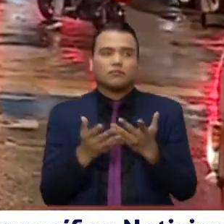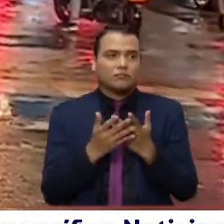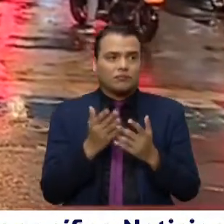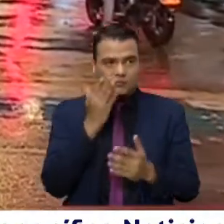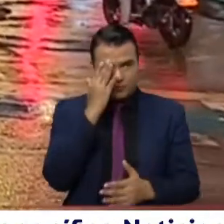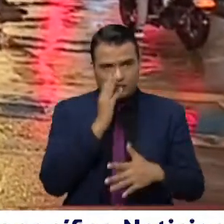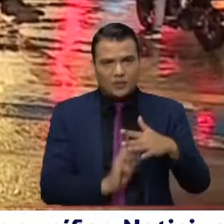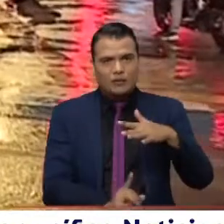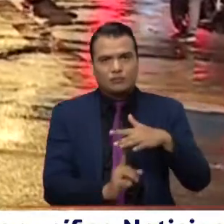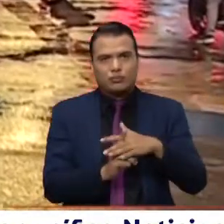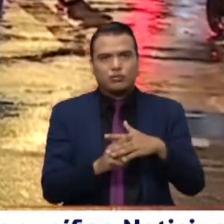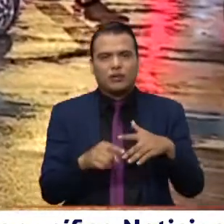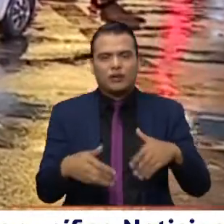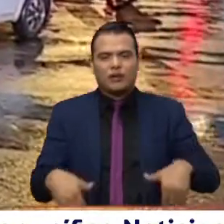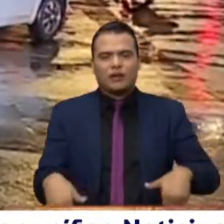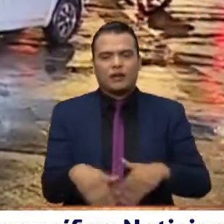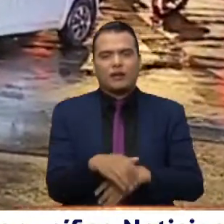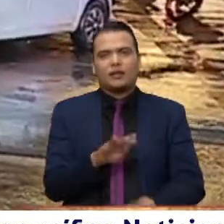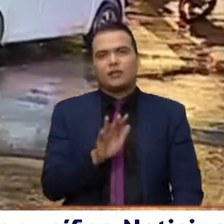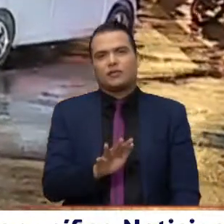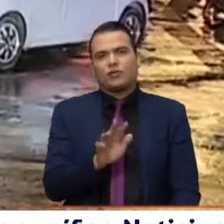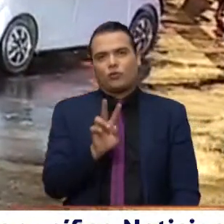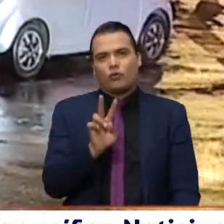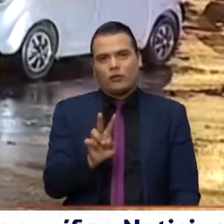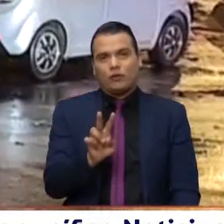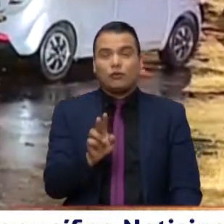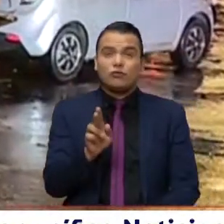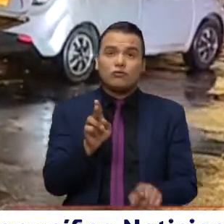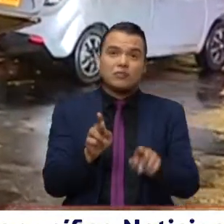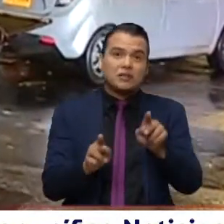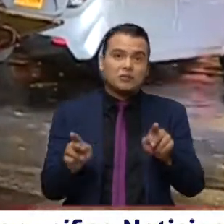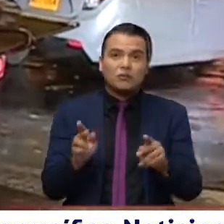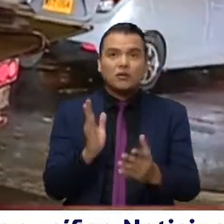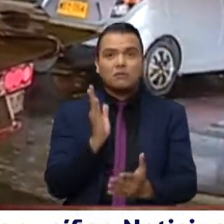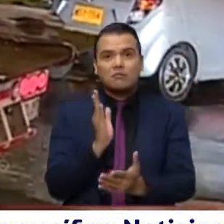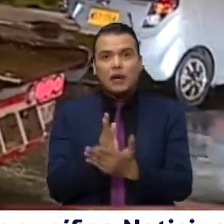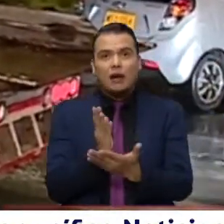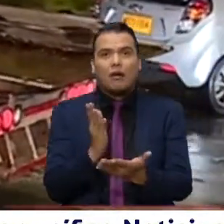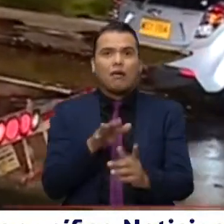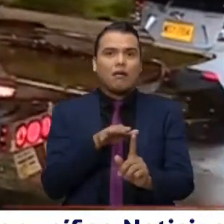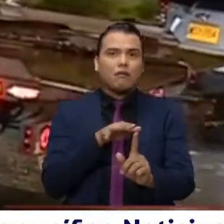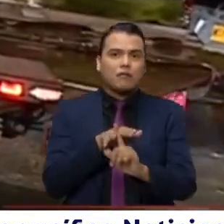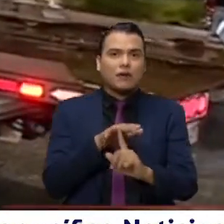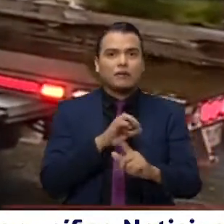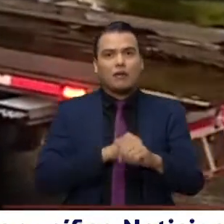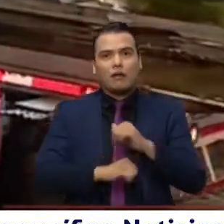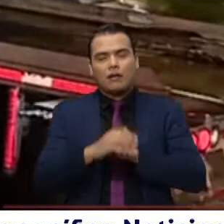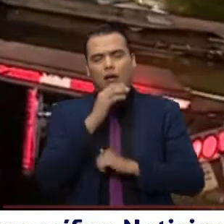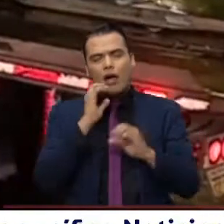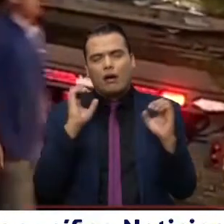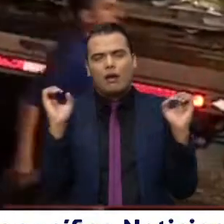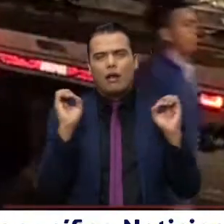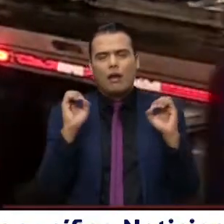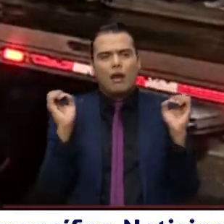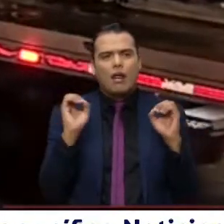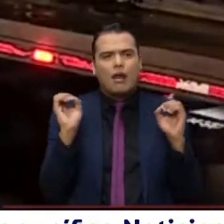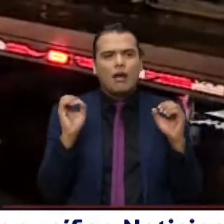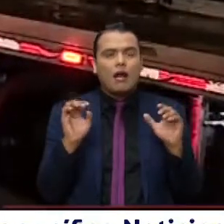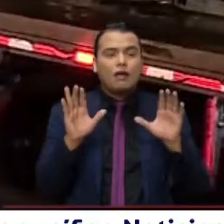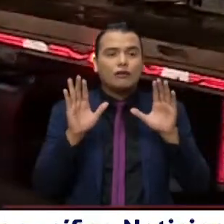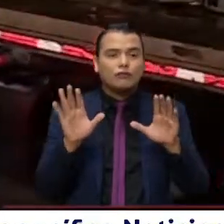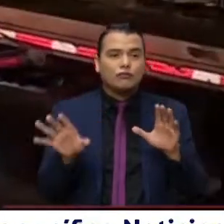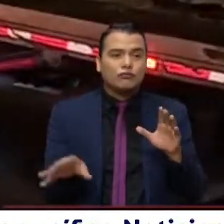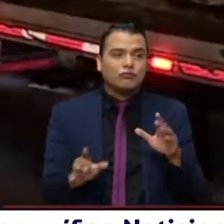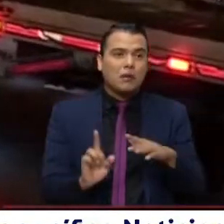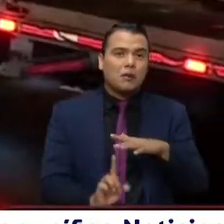está ocurriendo en este momento. Por fortuna, no hay personas lesionadas, ni hemos sabido que